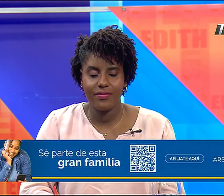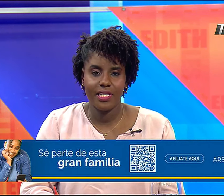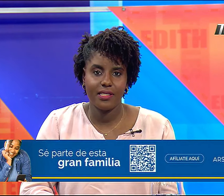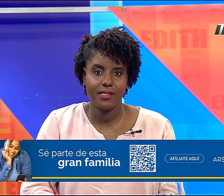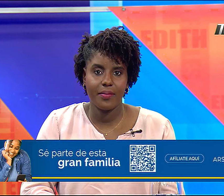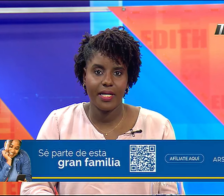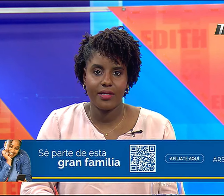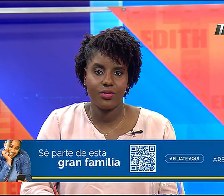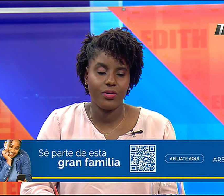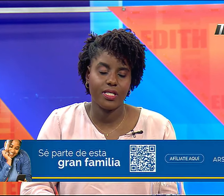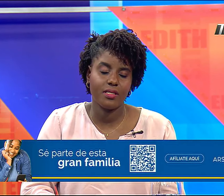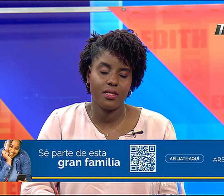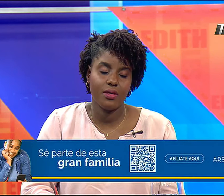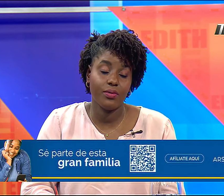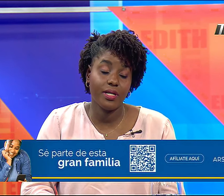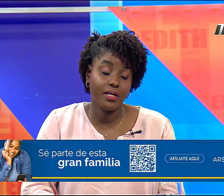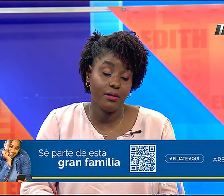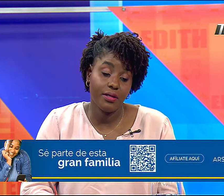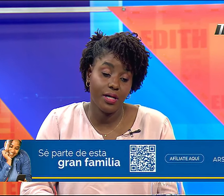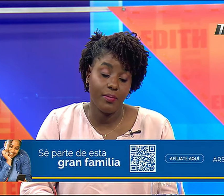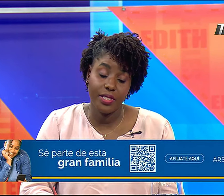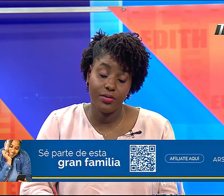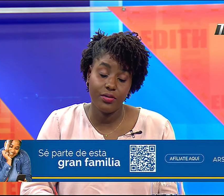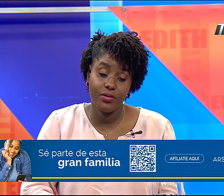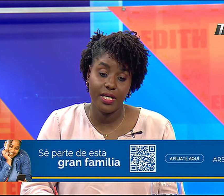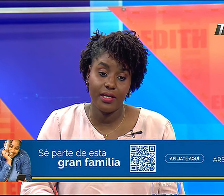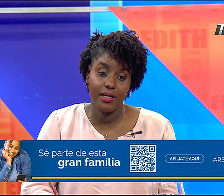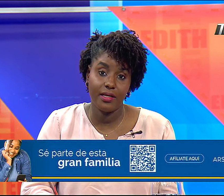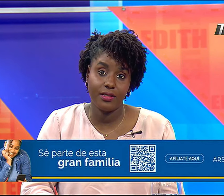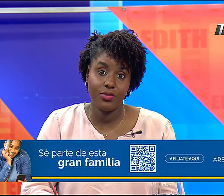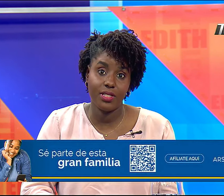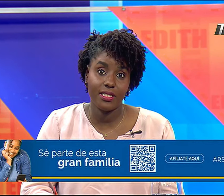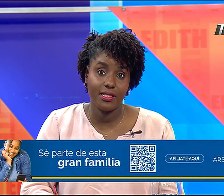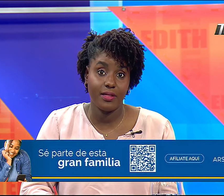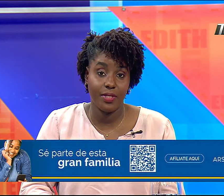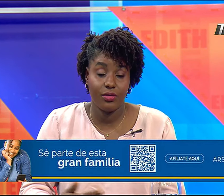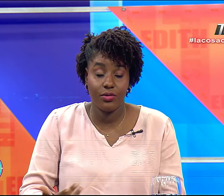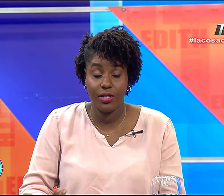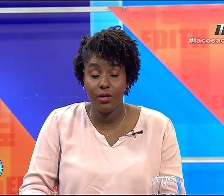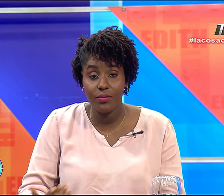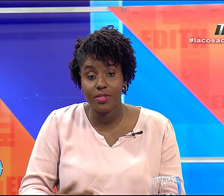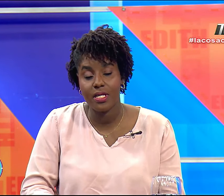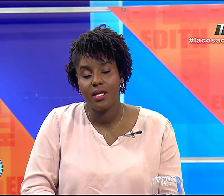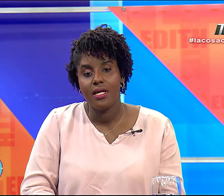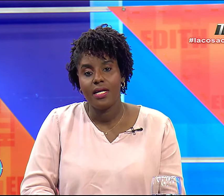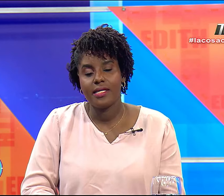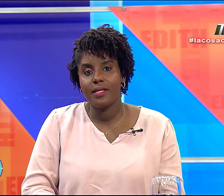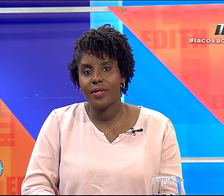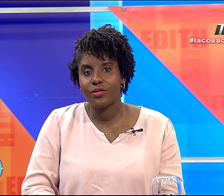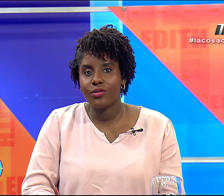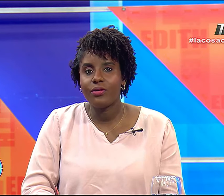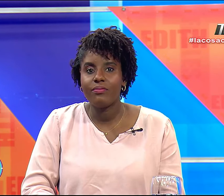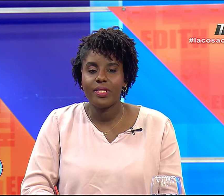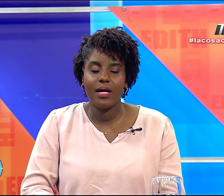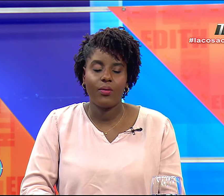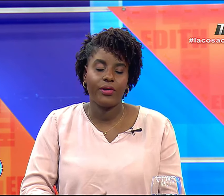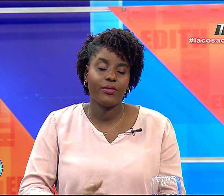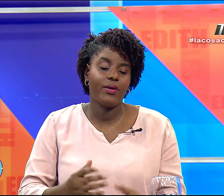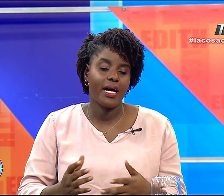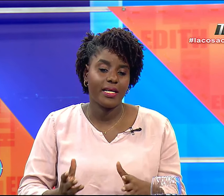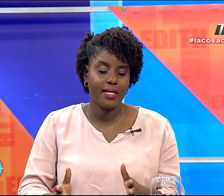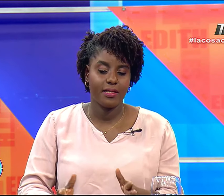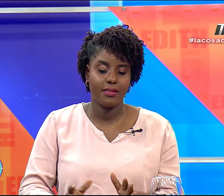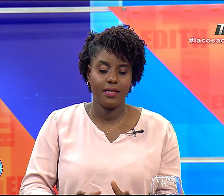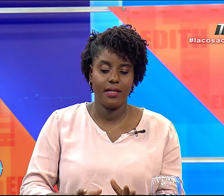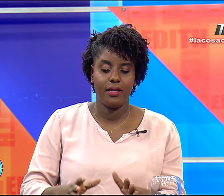las diferentes demarcaciones. Y el método que se utiliza es el método de Holmes. Este método, de acuerdo